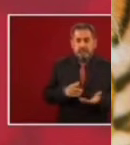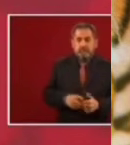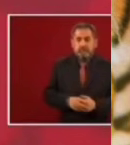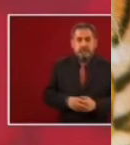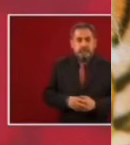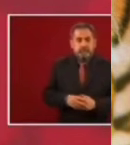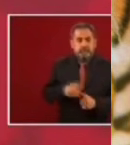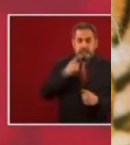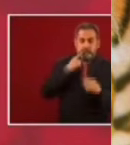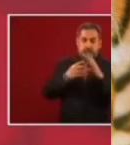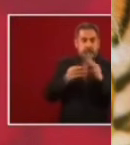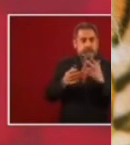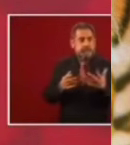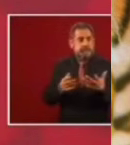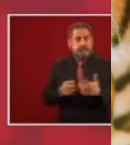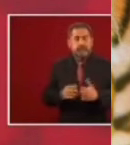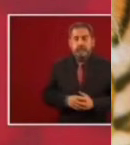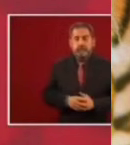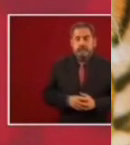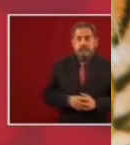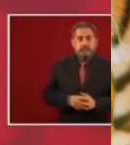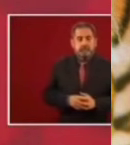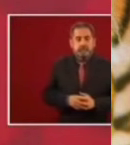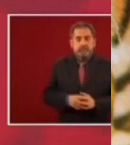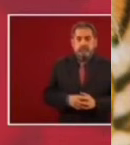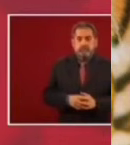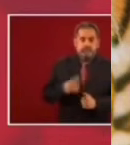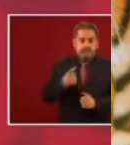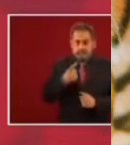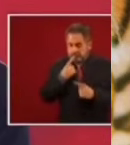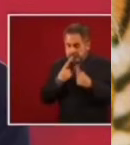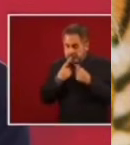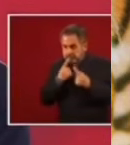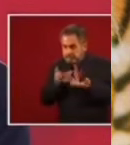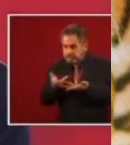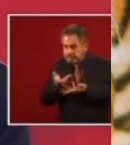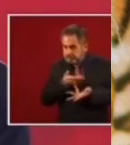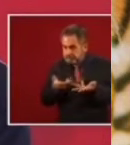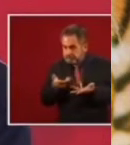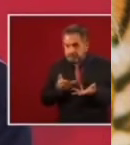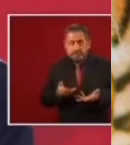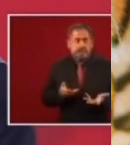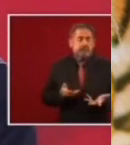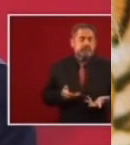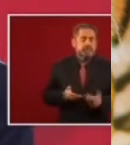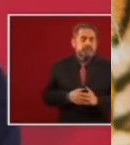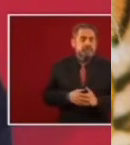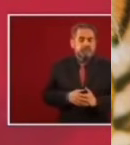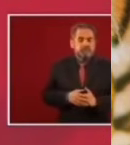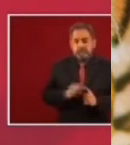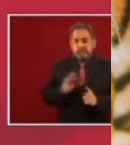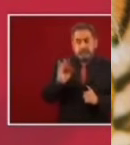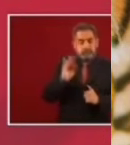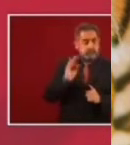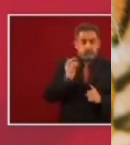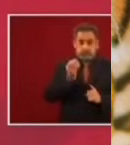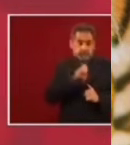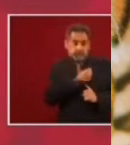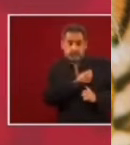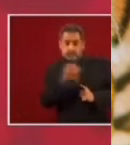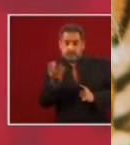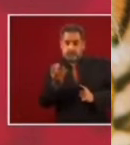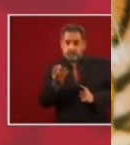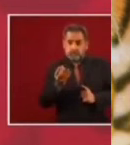para la especulación. Entonces, estamos revisando todo esto. Muchos